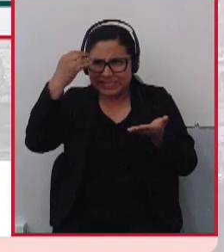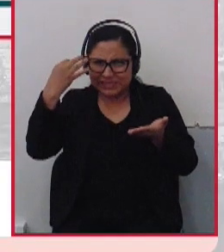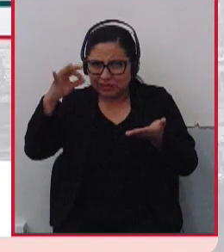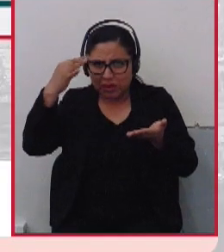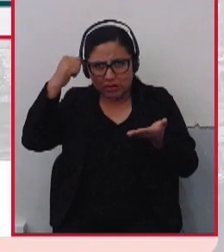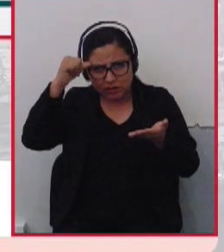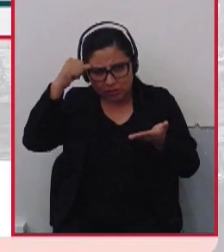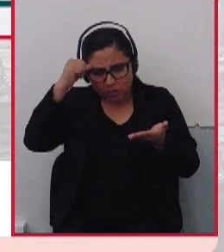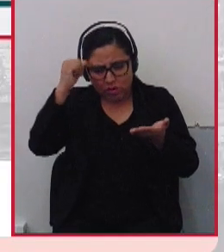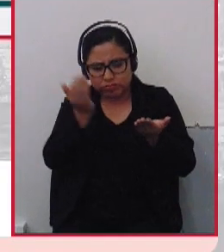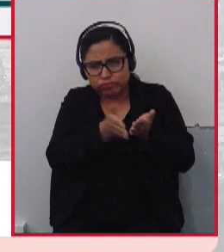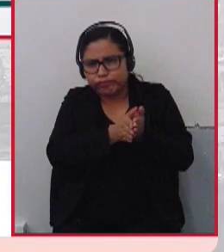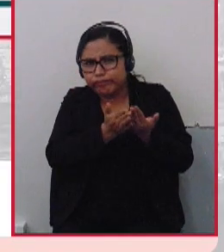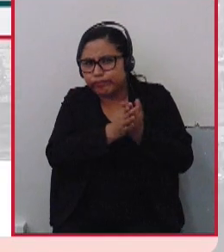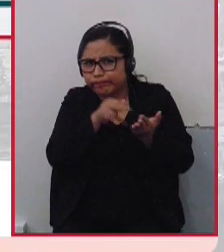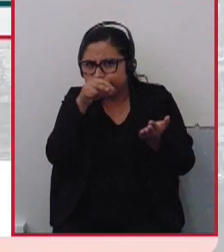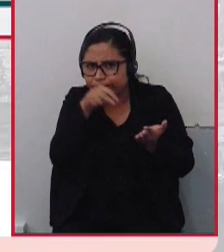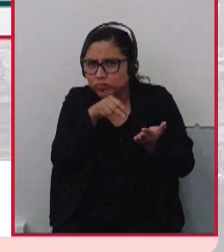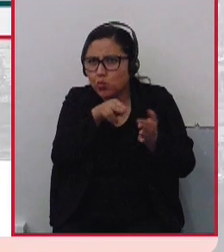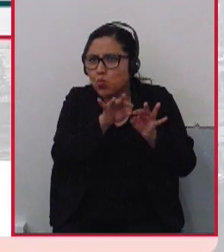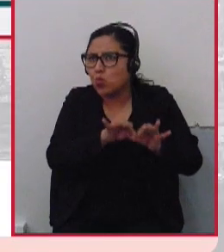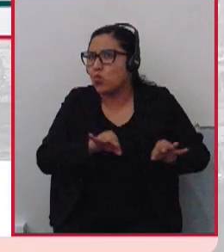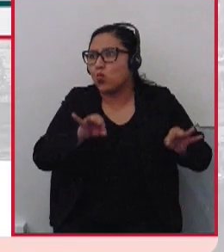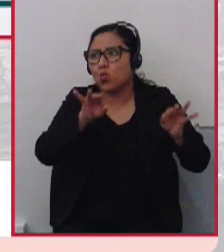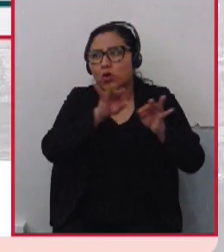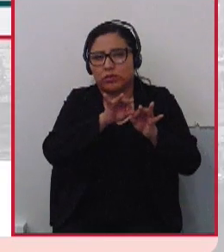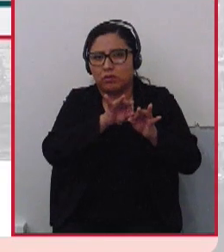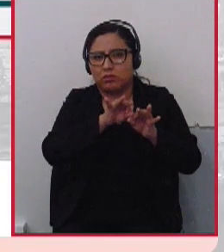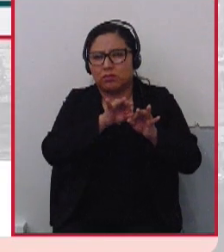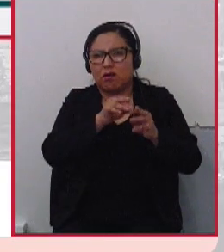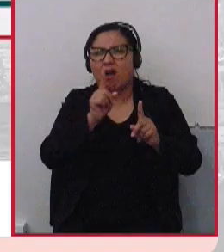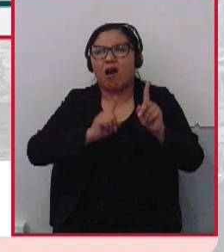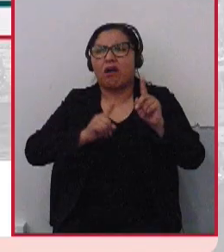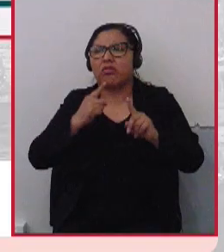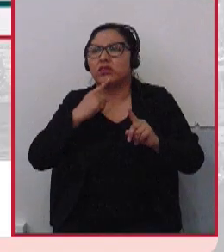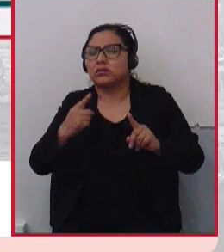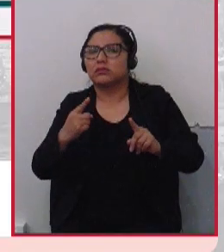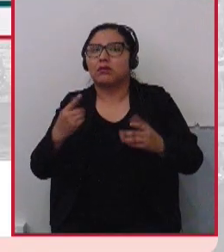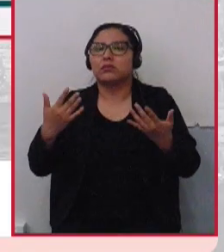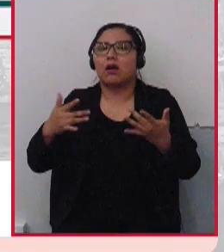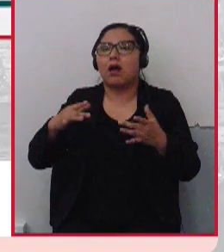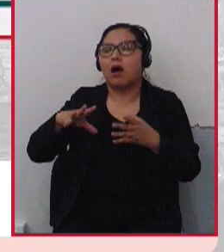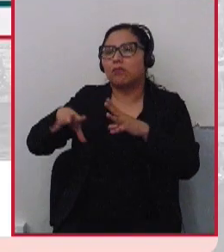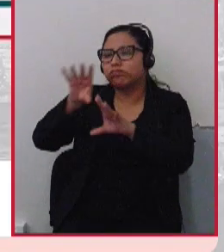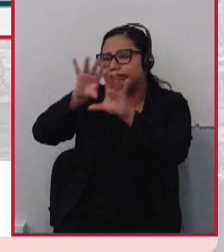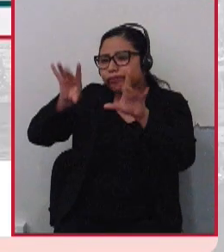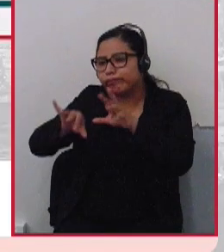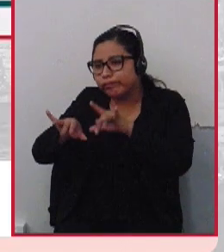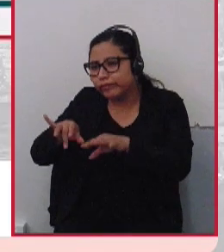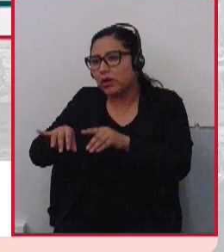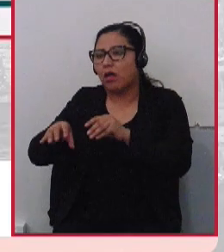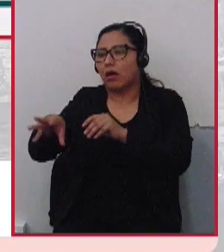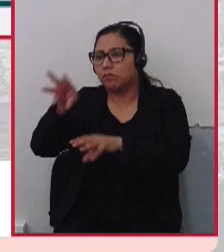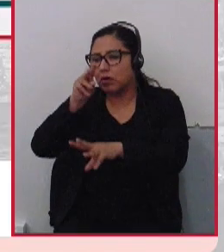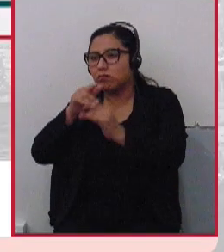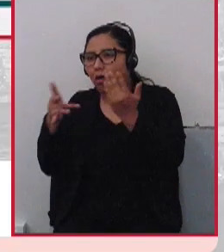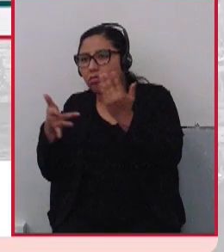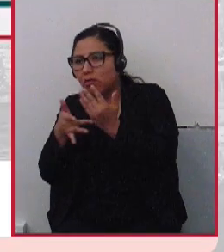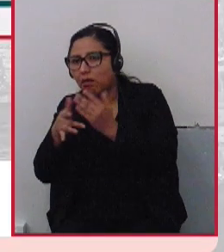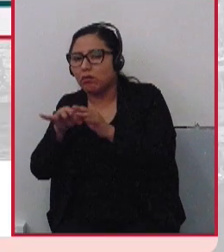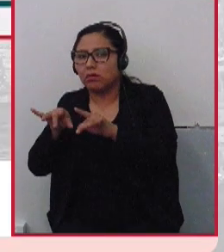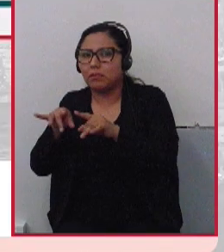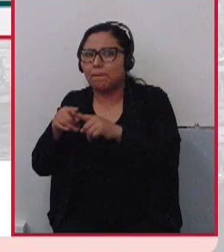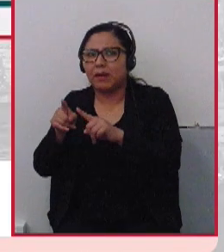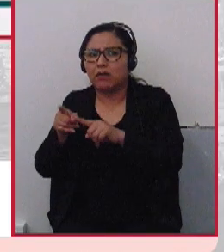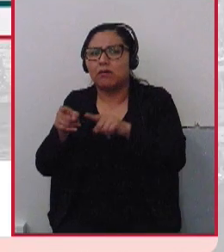El fundamento es lo principal. Mucho hablamos de Machine Learning, Data Analítica, pero